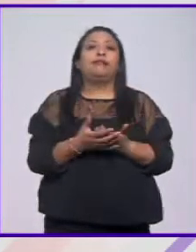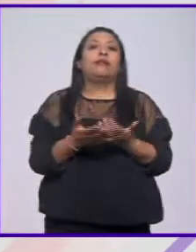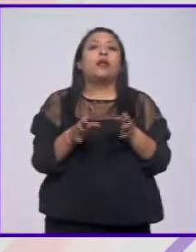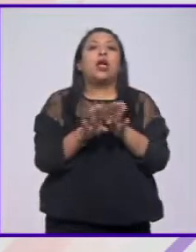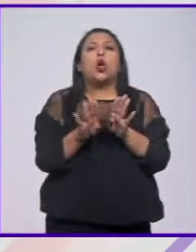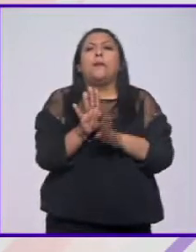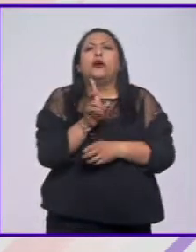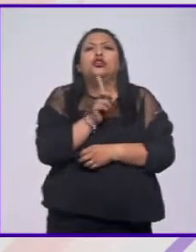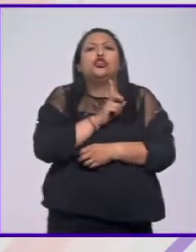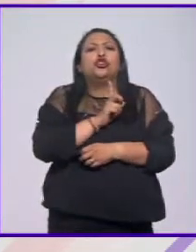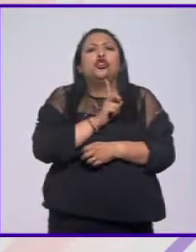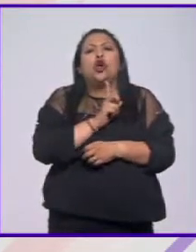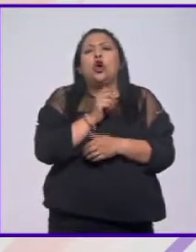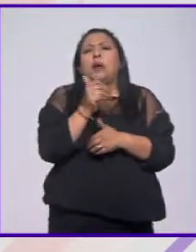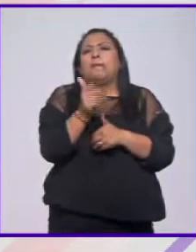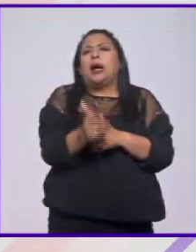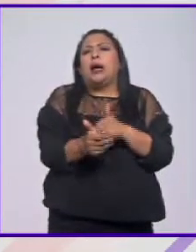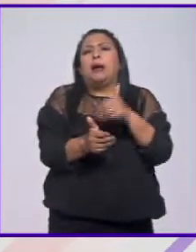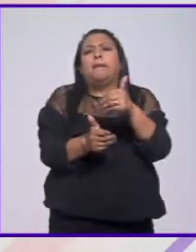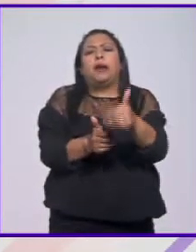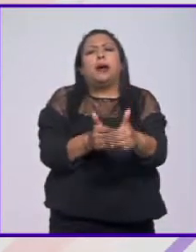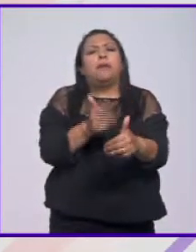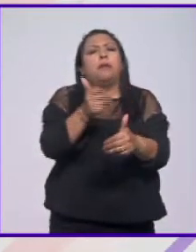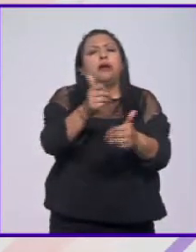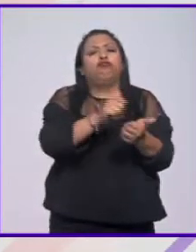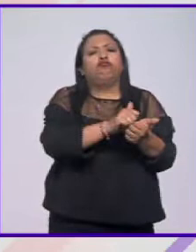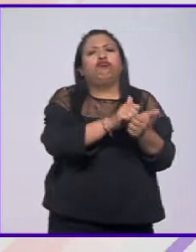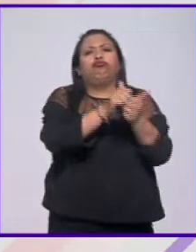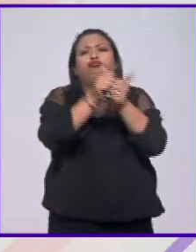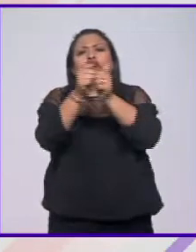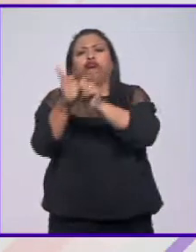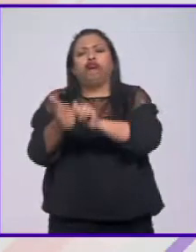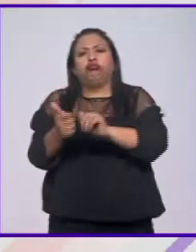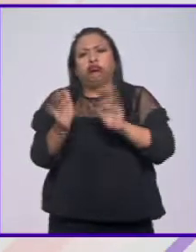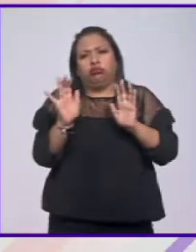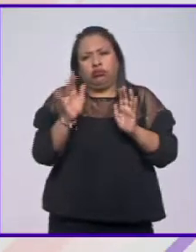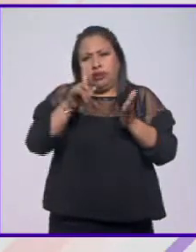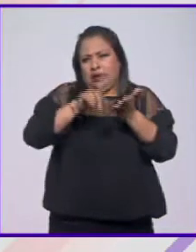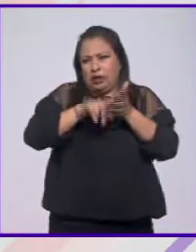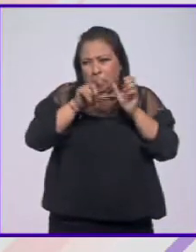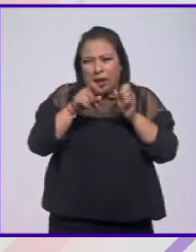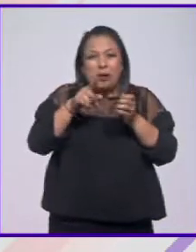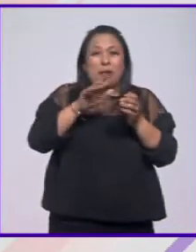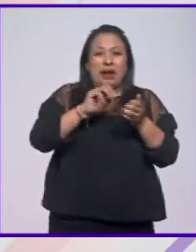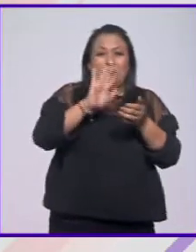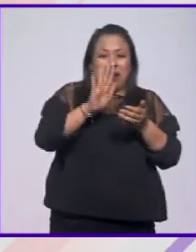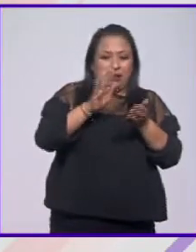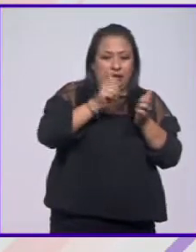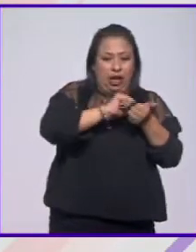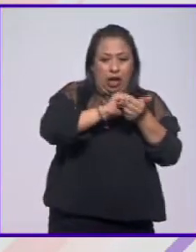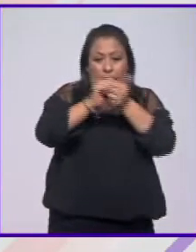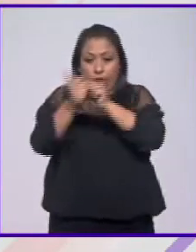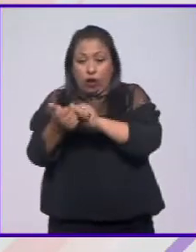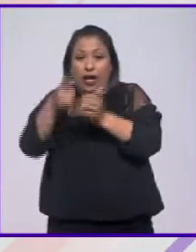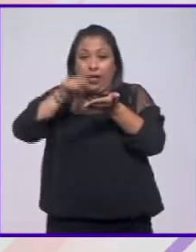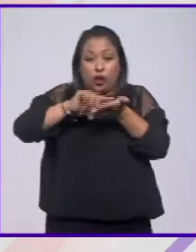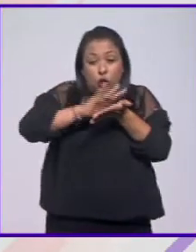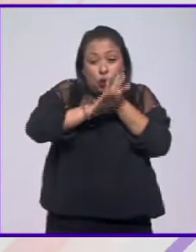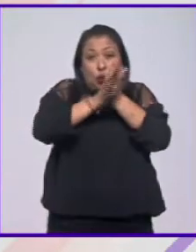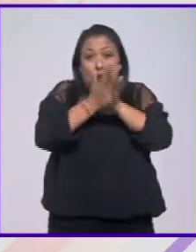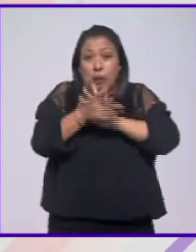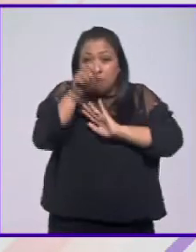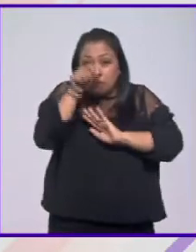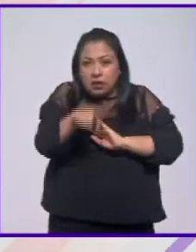como que solito va caminando hacia una evolución dentro de la misma evolución. Jorge, pues muchas gracias por